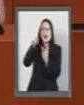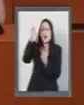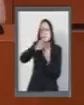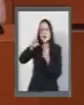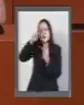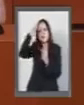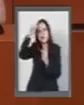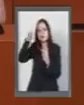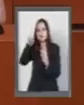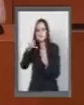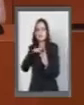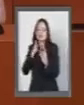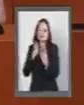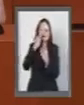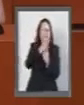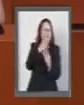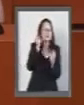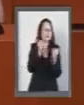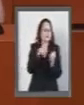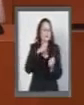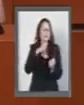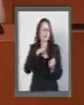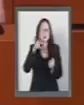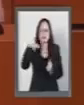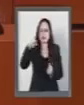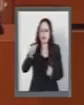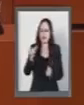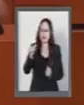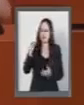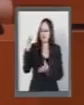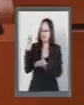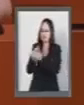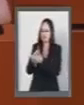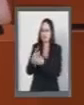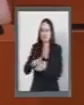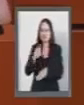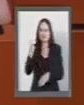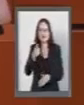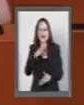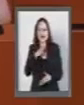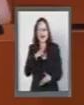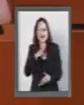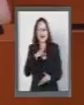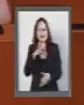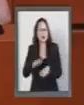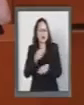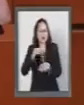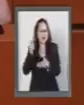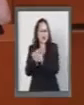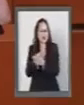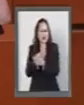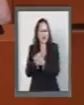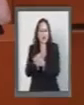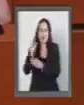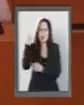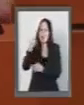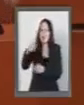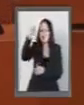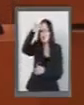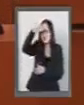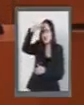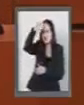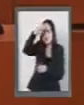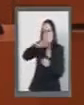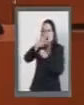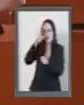¿Y qué? Peña lo ignora. ¿Pero cómo ignorarlo? Si él podría dar clases de